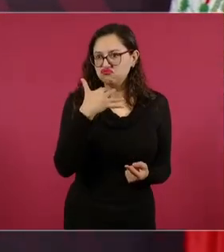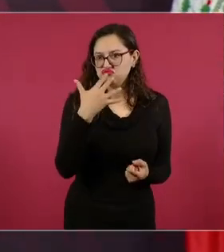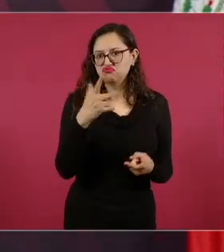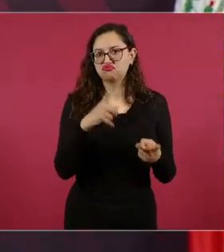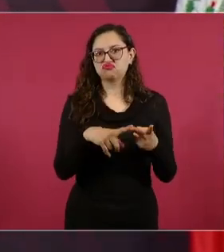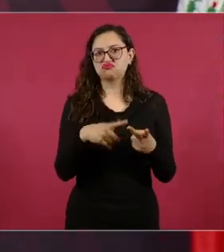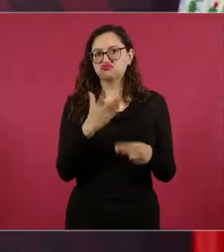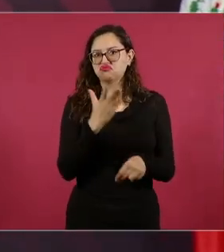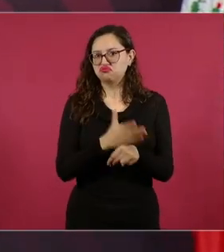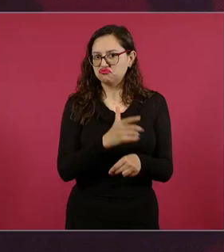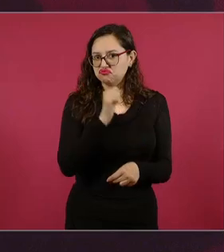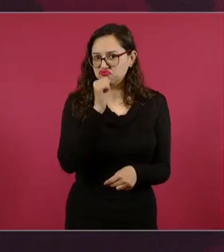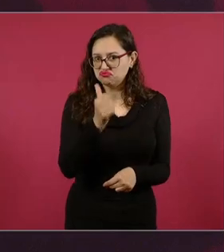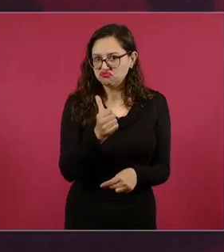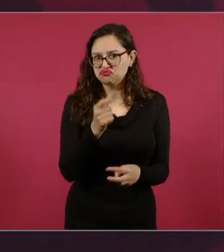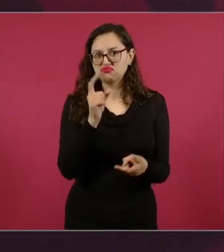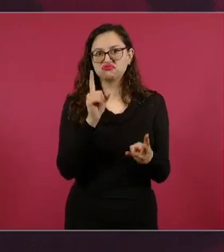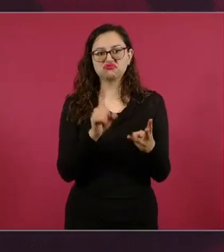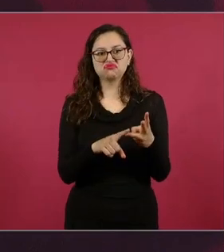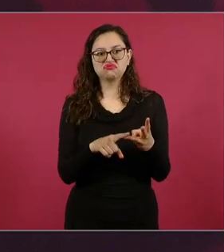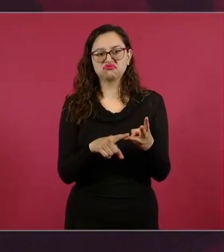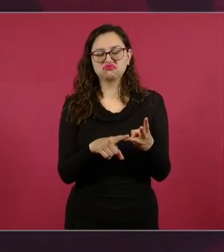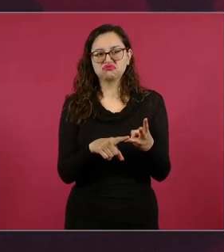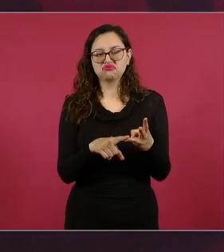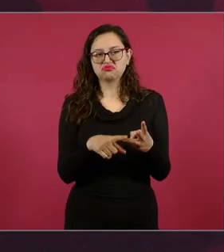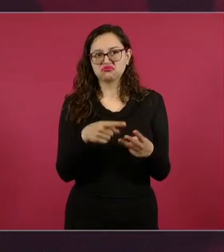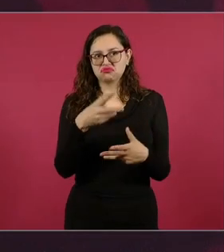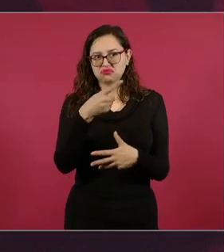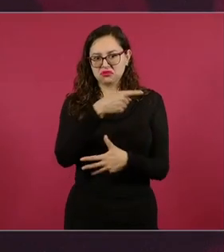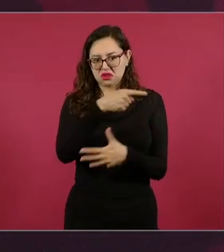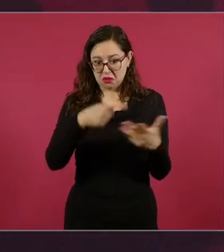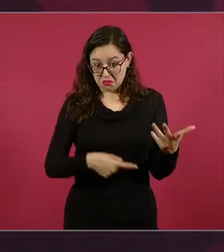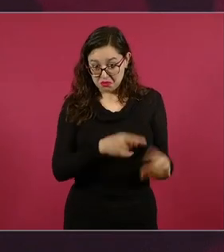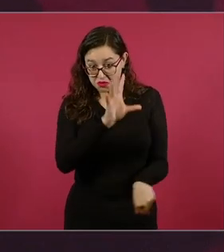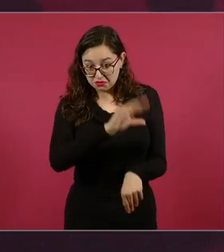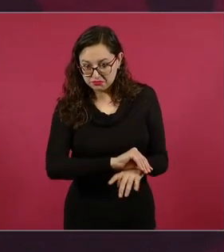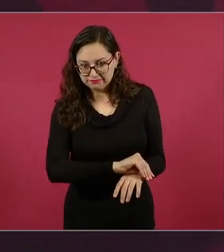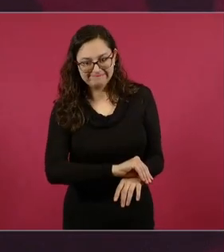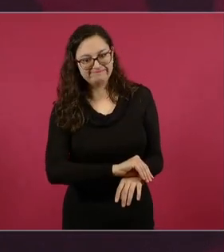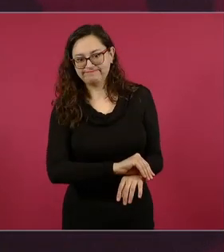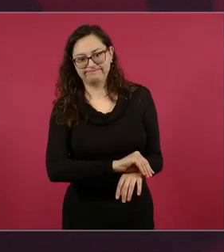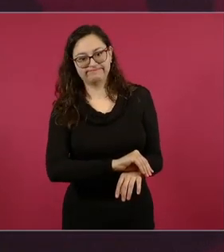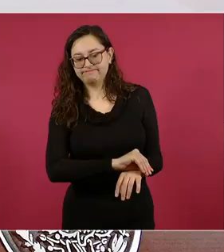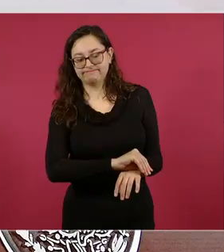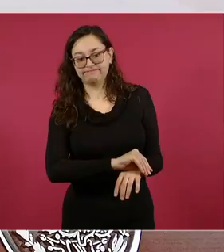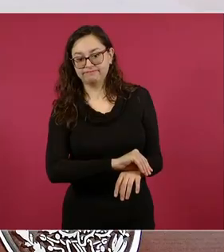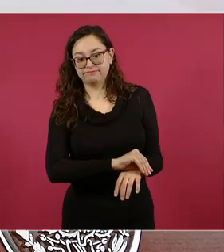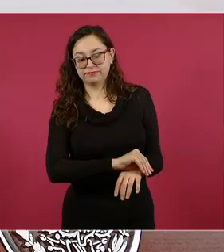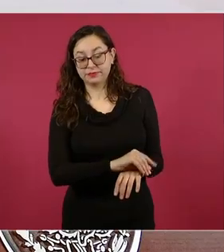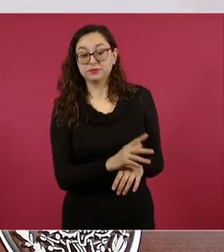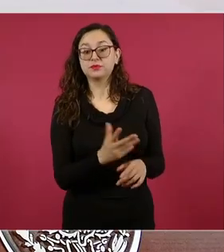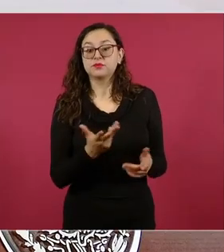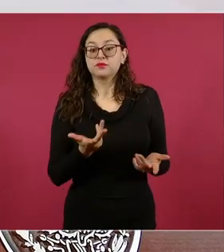impunidad y que es un gobierno